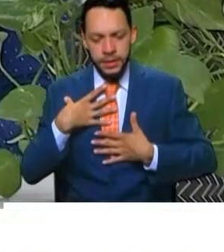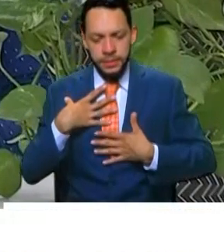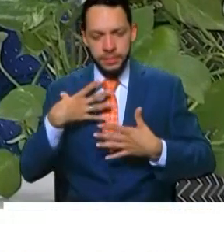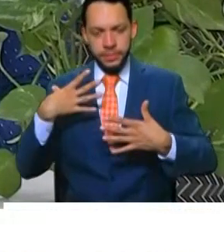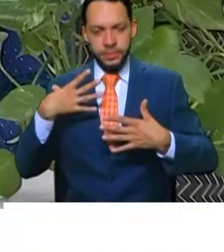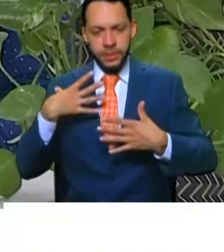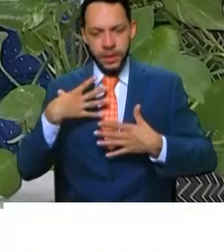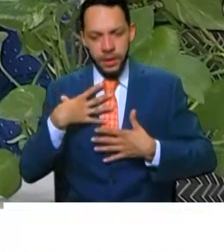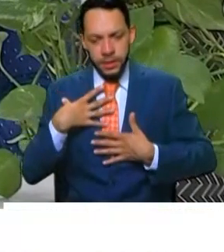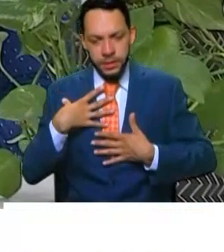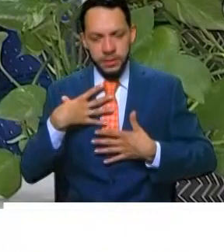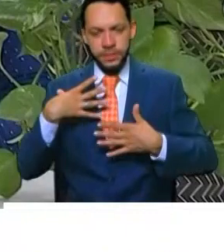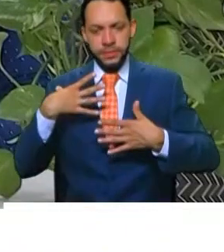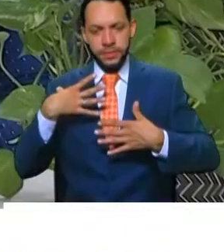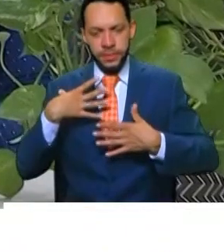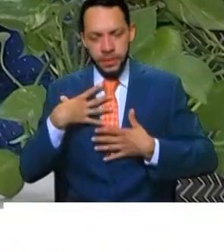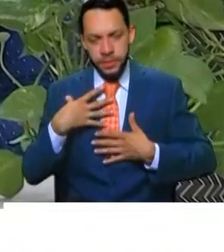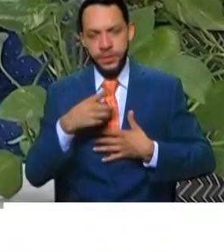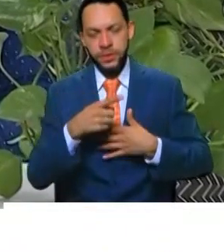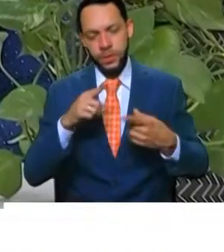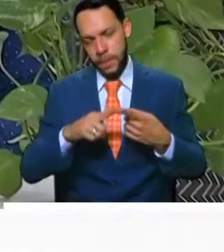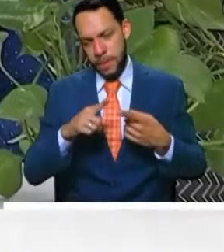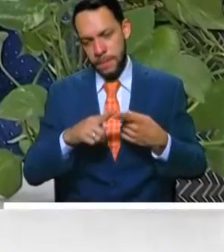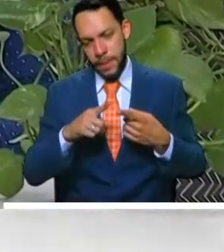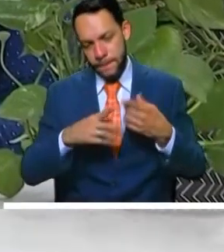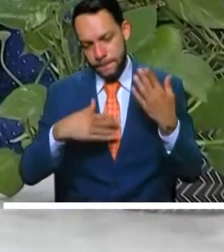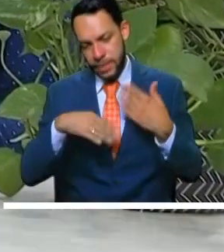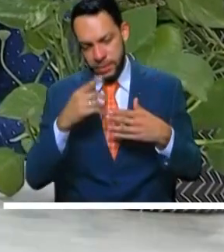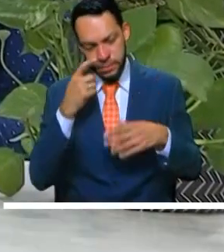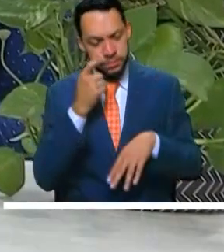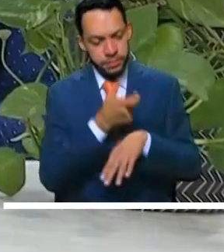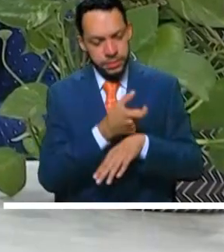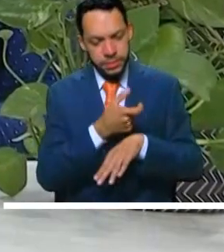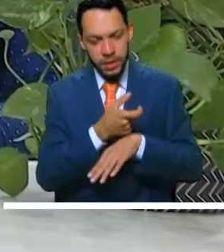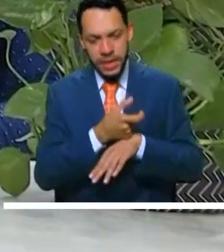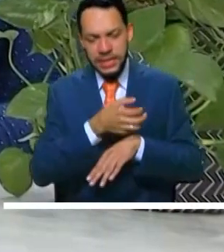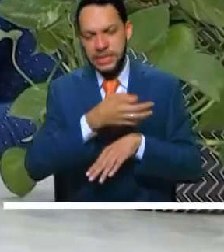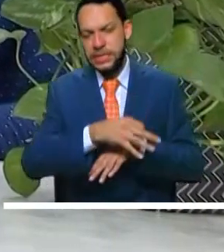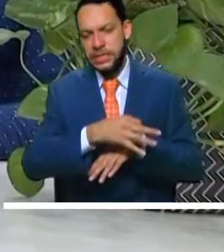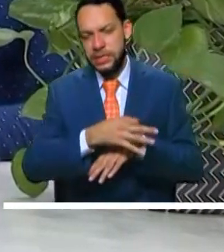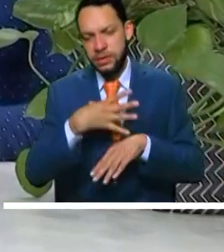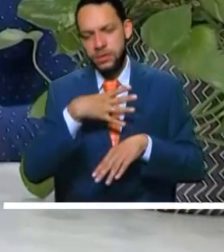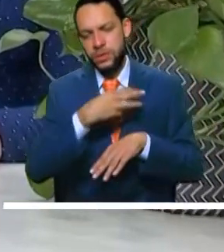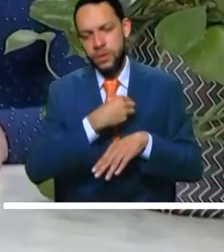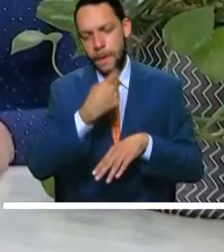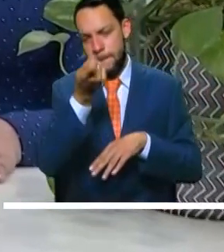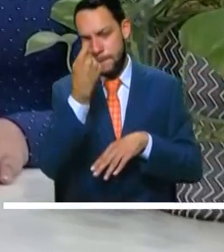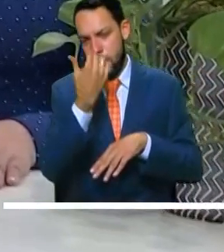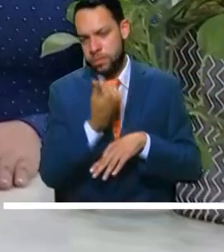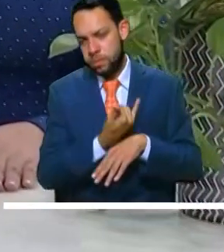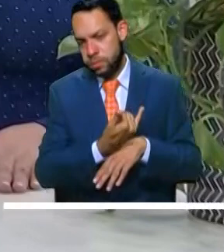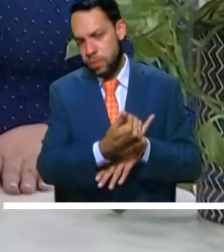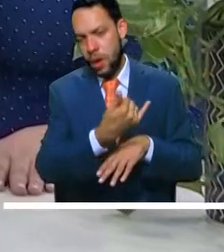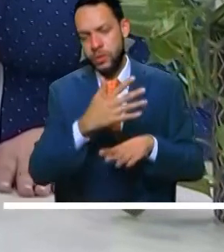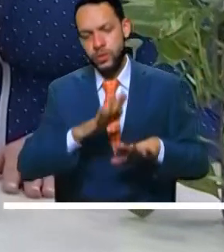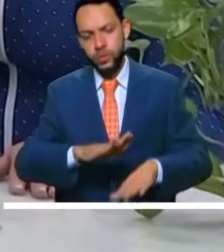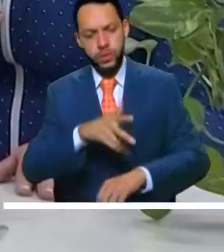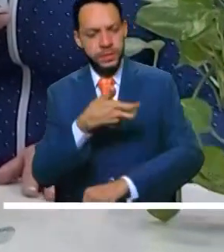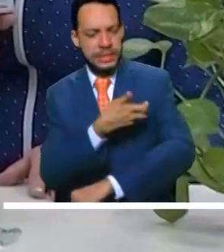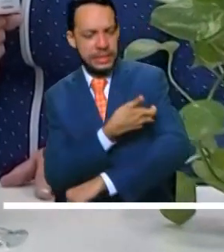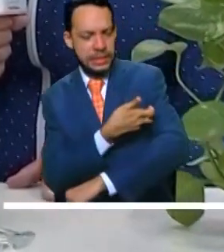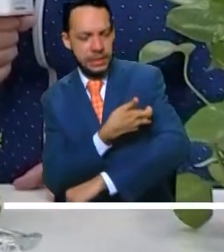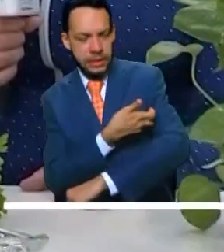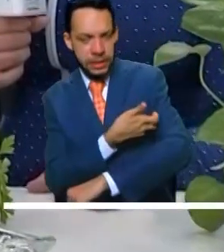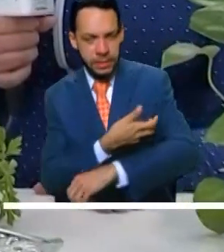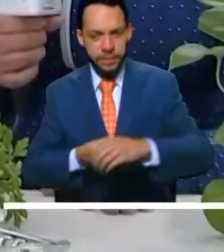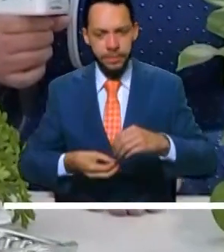a cabo celularmente a niveles microscópicos que, aunque no lo podemos ver a simple vista, podemos percibirlo en nuestro nivel de energía, en nuestro